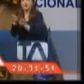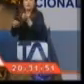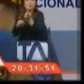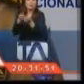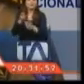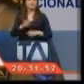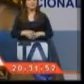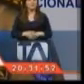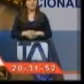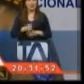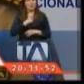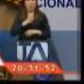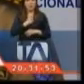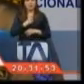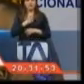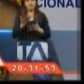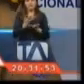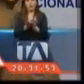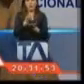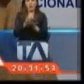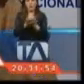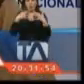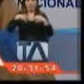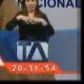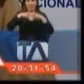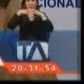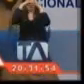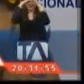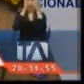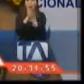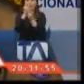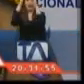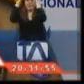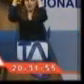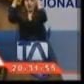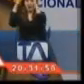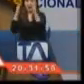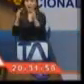Incrementar su patrimonio mediante la adquisición de varios otros bienes muebles